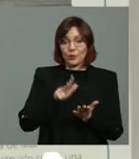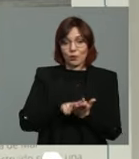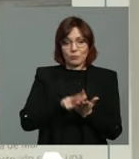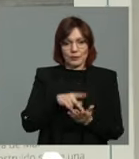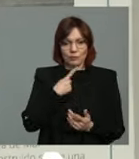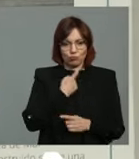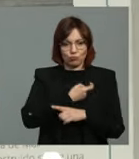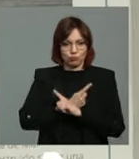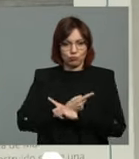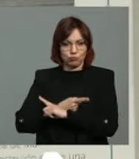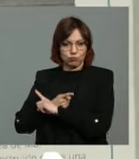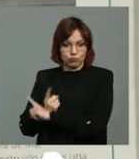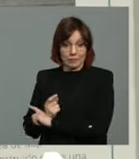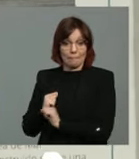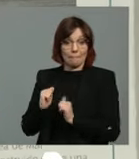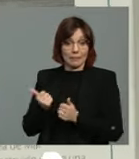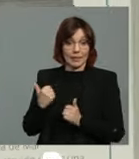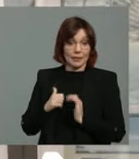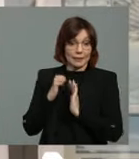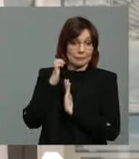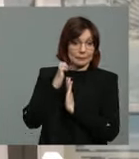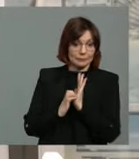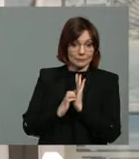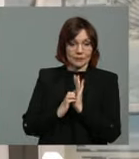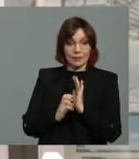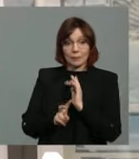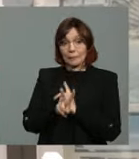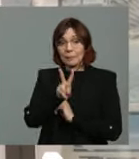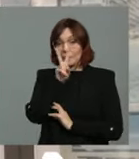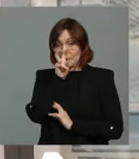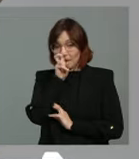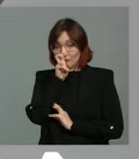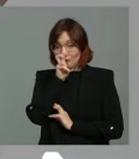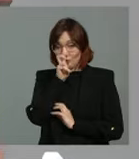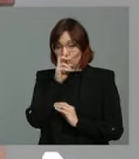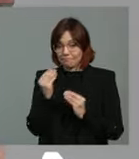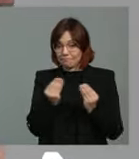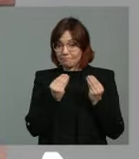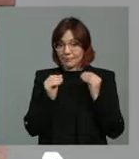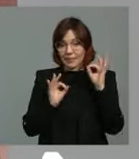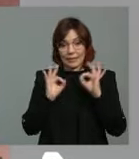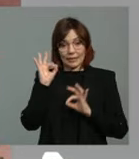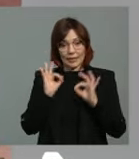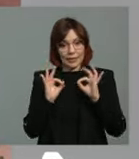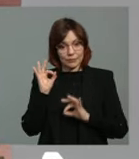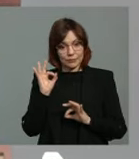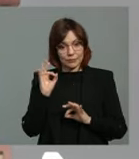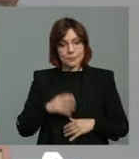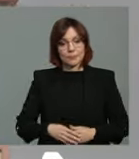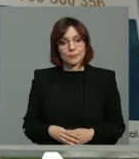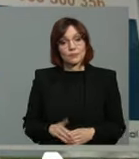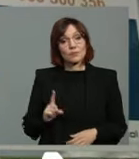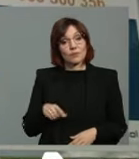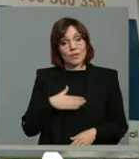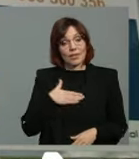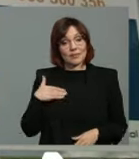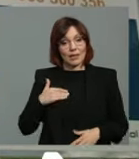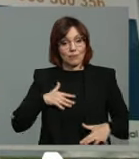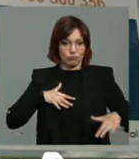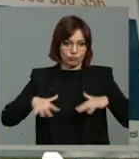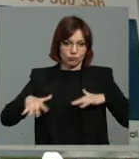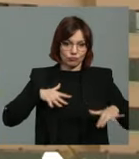hacer las primeras rebajas un poco en previsión de lo que va a pasar en teoría con los tipos de interés Y porque también quieren volver a dinamizar